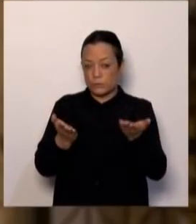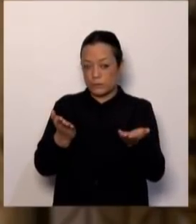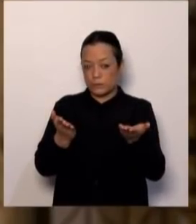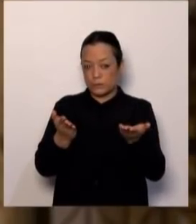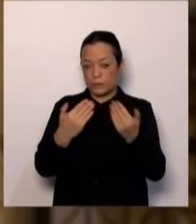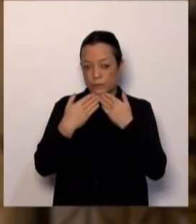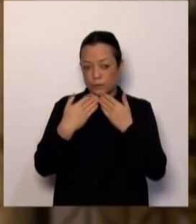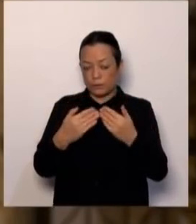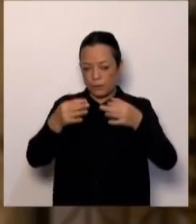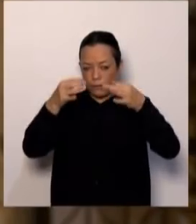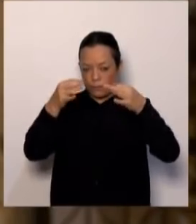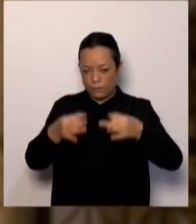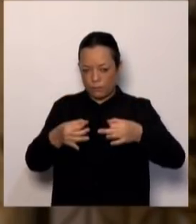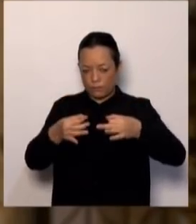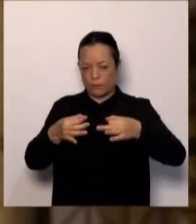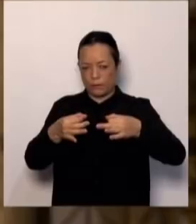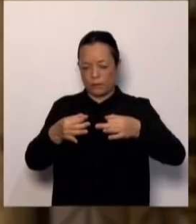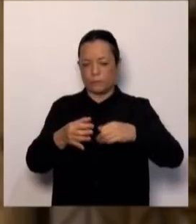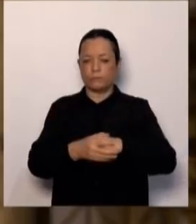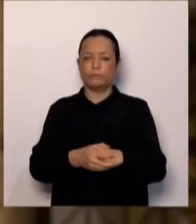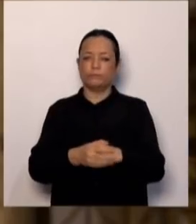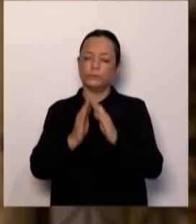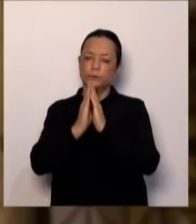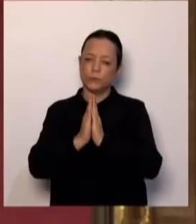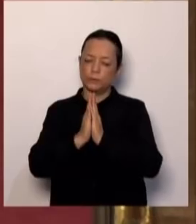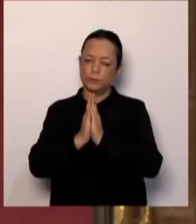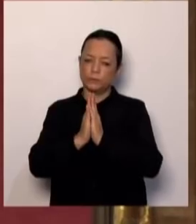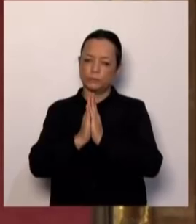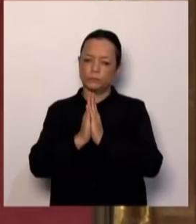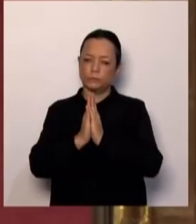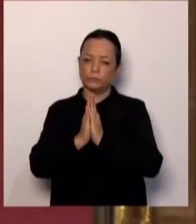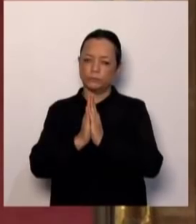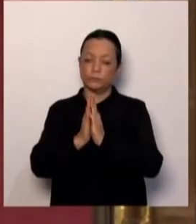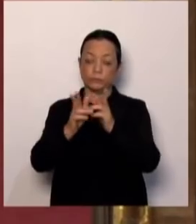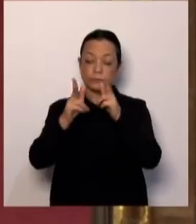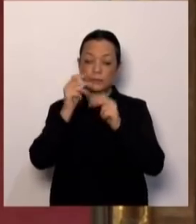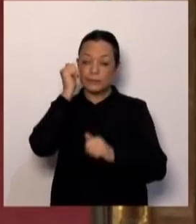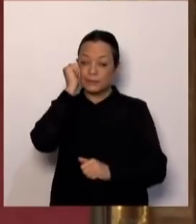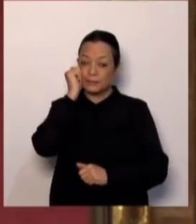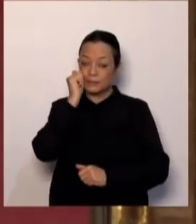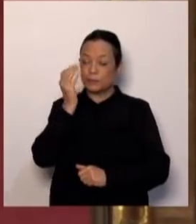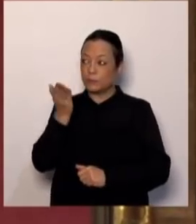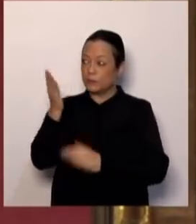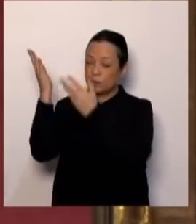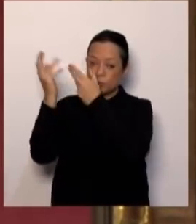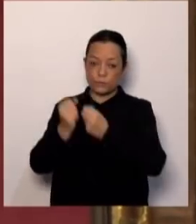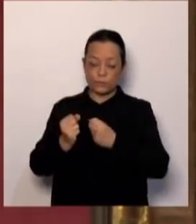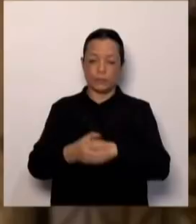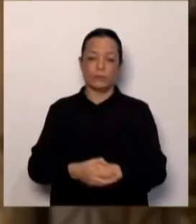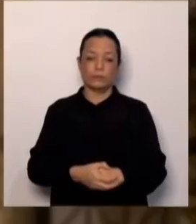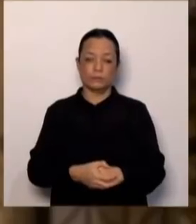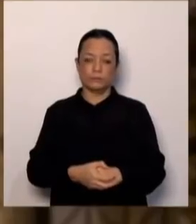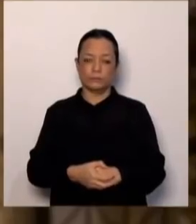de la honestidad y la idoneidad. Oremos. Atiende nuestras súplicas. Por